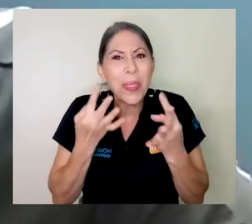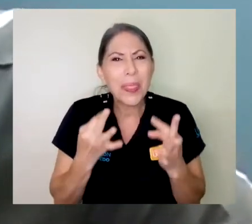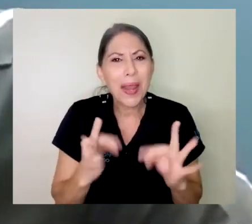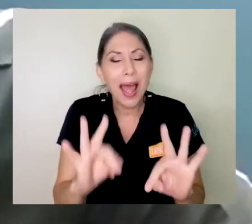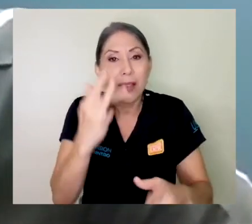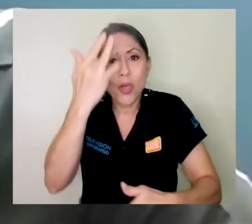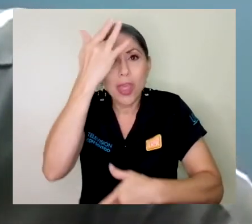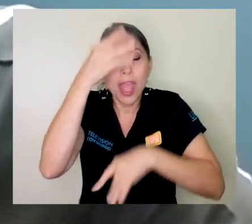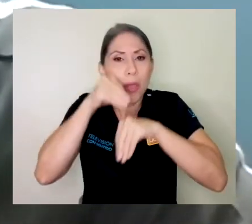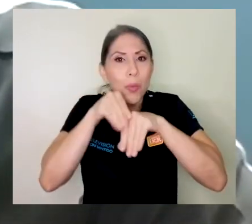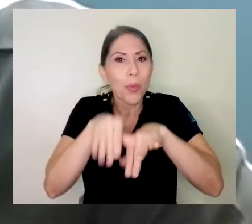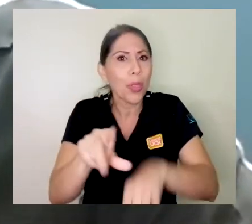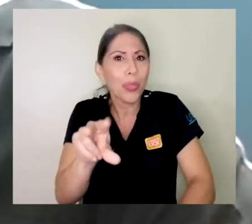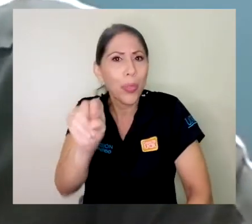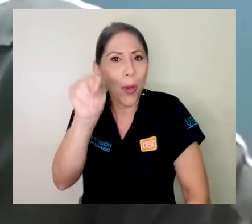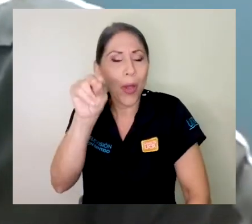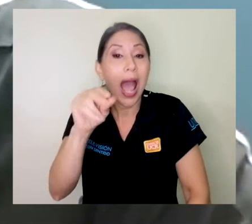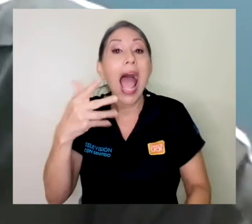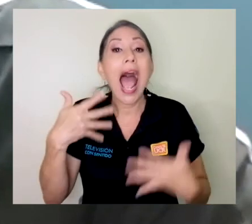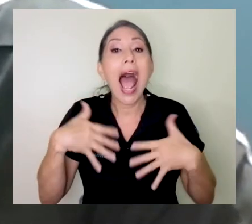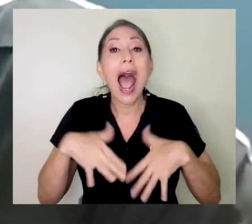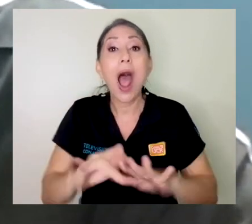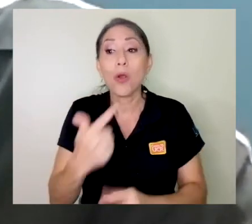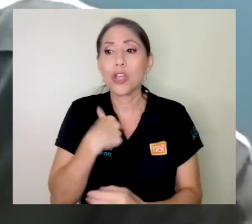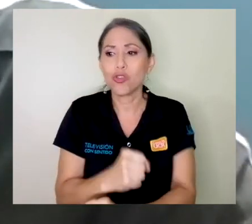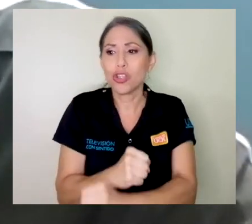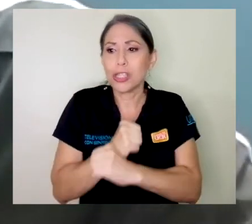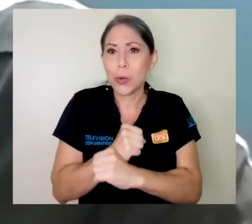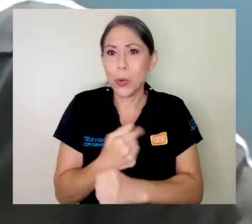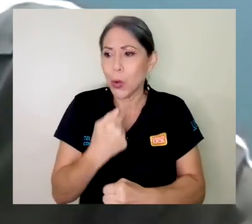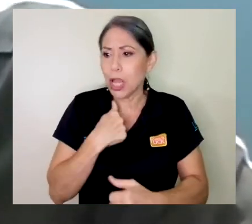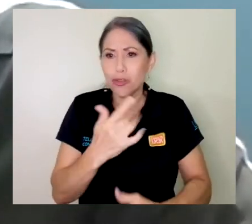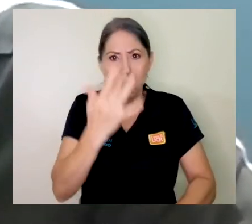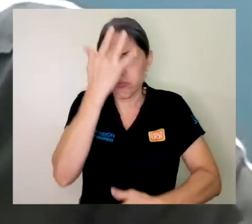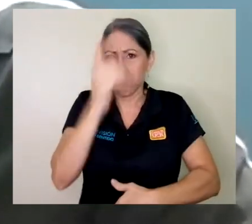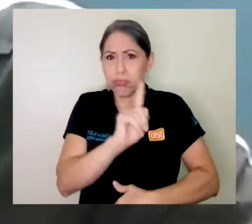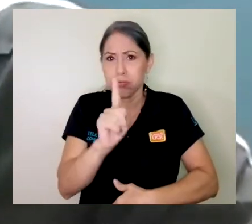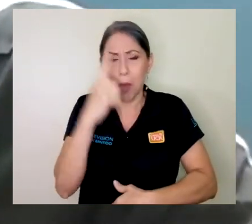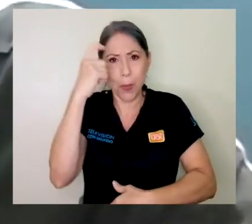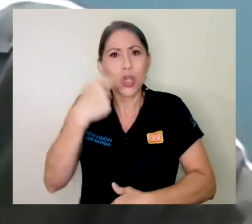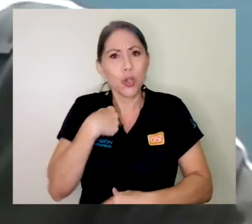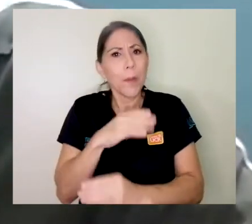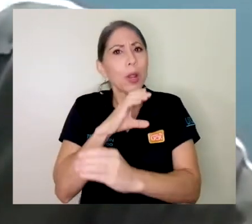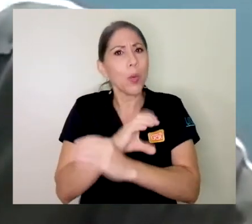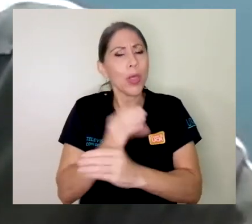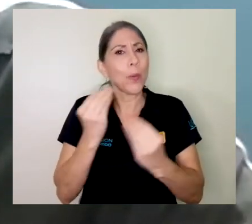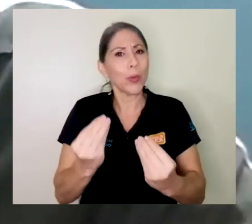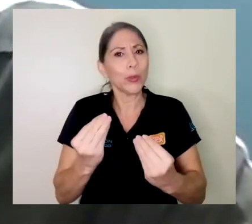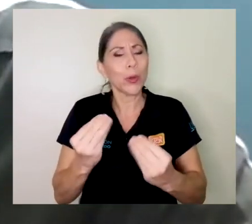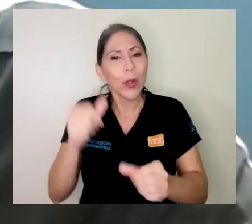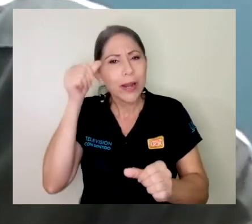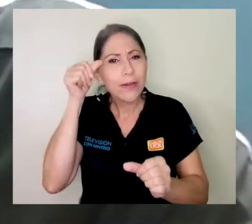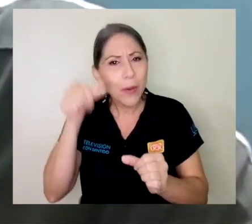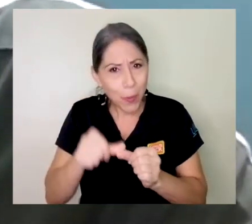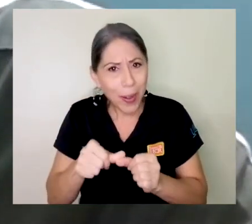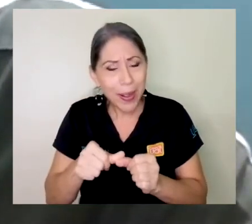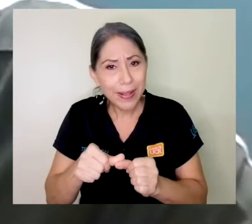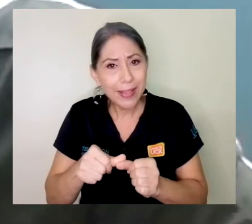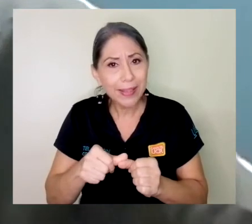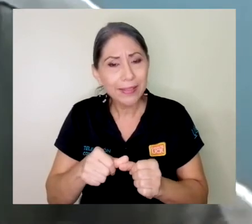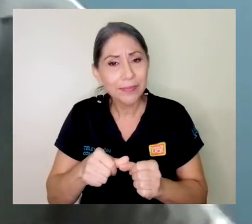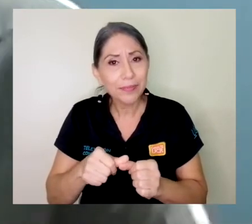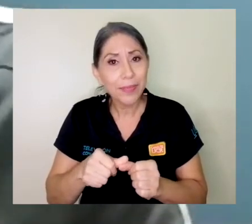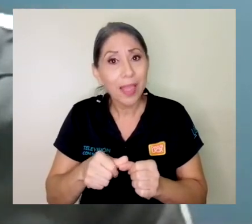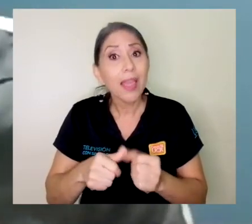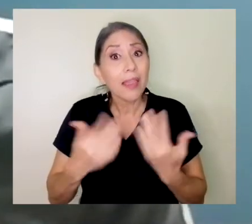trato de no contagiarte. Aunque yo esté muy seguro de que yo no lo estoy, porque me cuido mucho. Recuerden